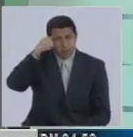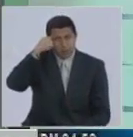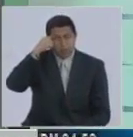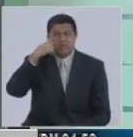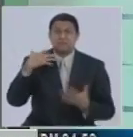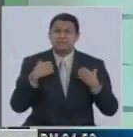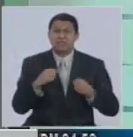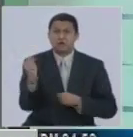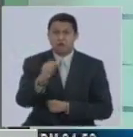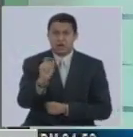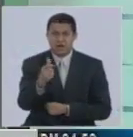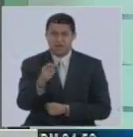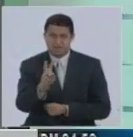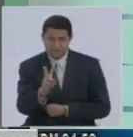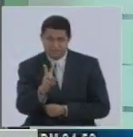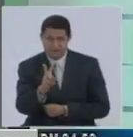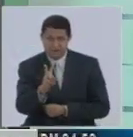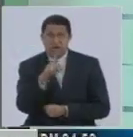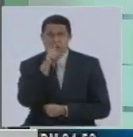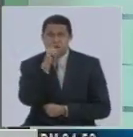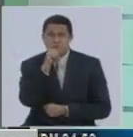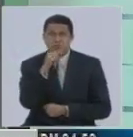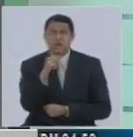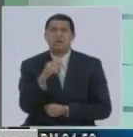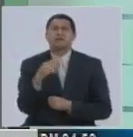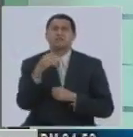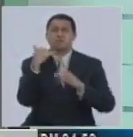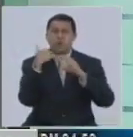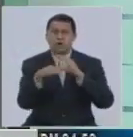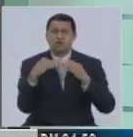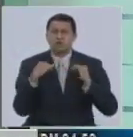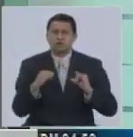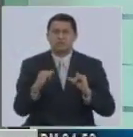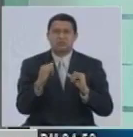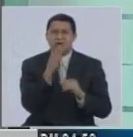contacto, salud-gb en Twitter, y nuestro correo electrónico